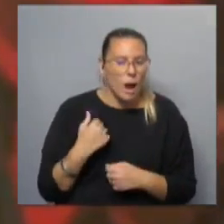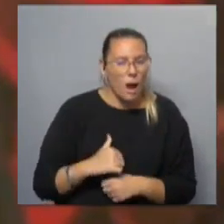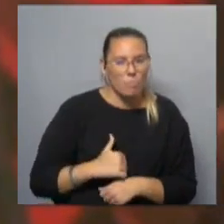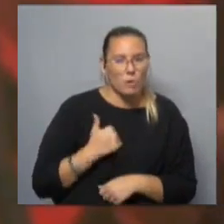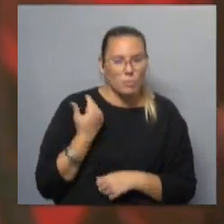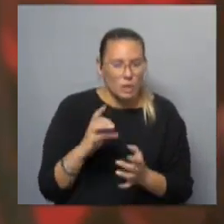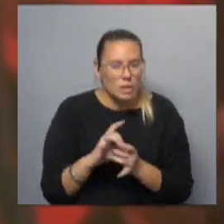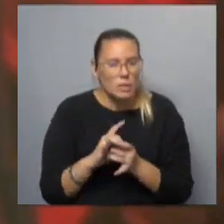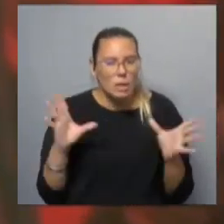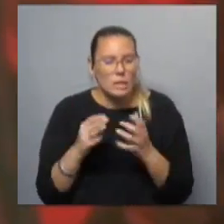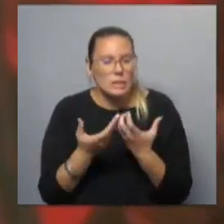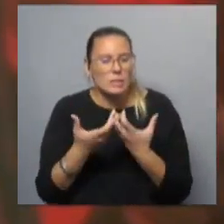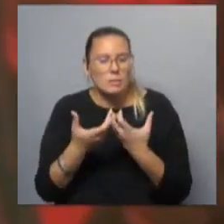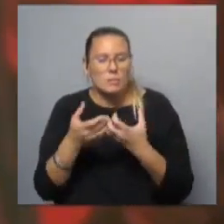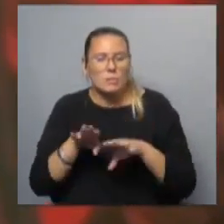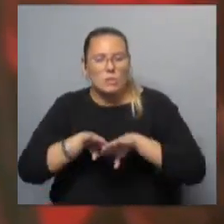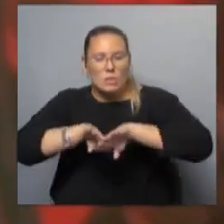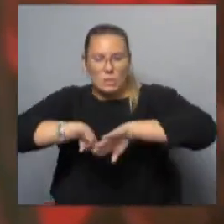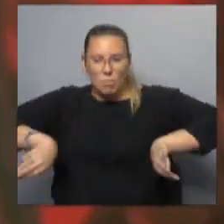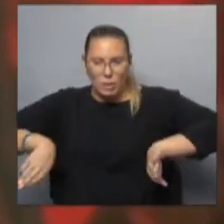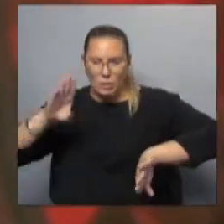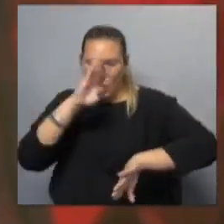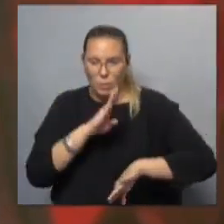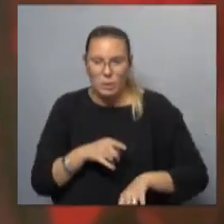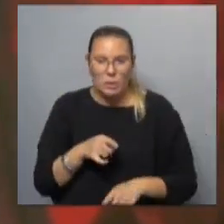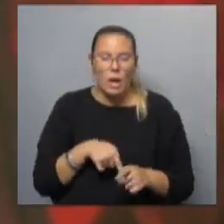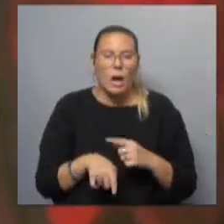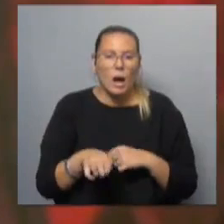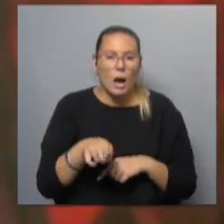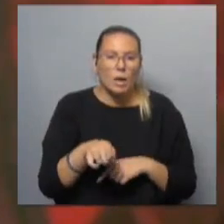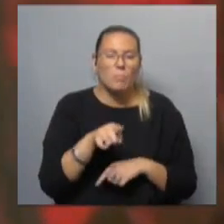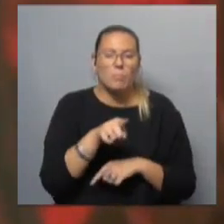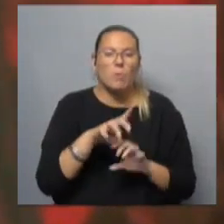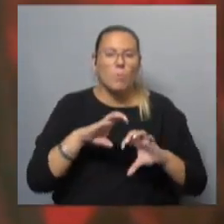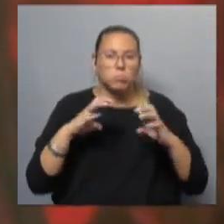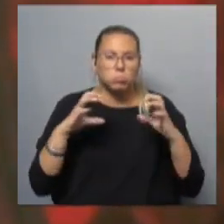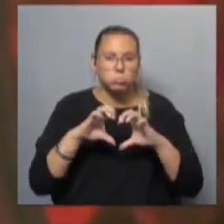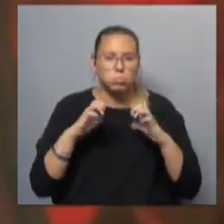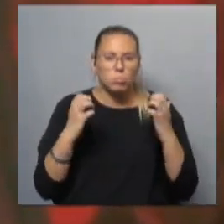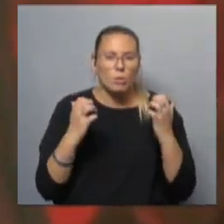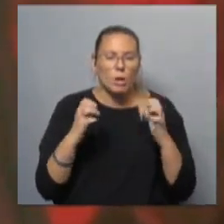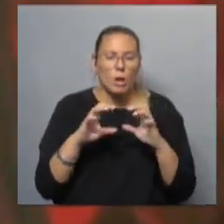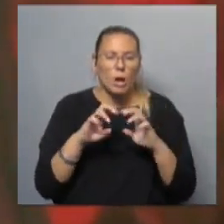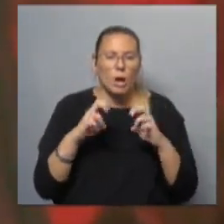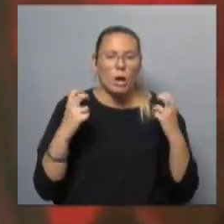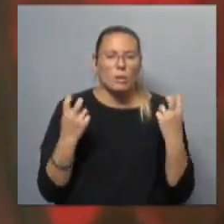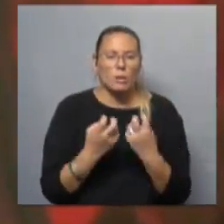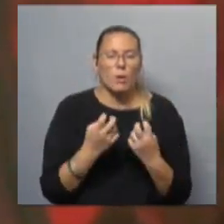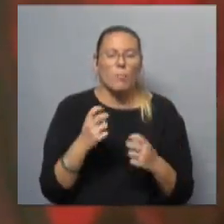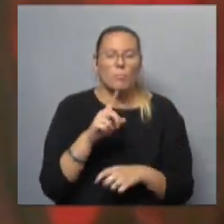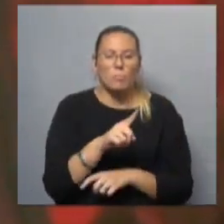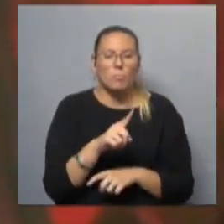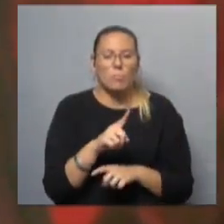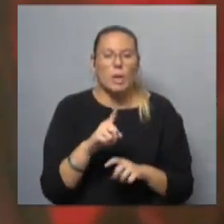lograr la independencia, la separación del Brasil de este territorio. Allí hay un cabildo 1822-23, hay un cabildo